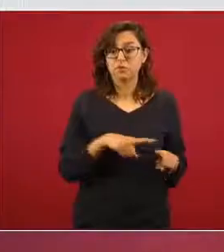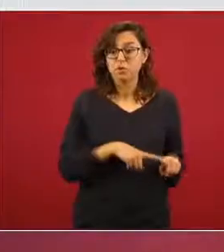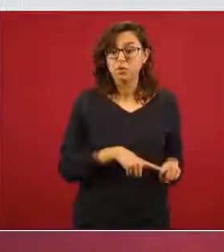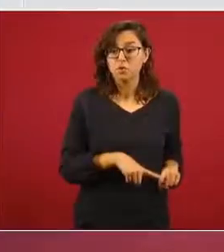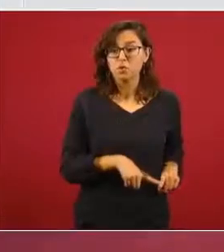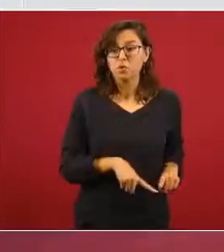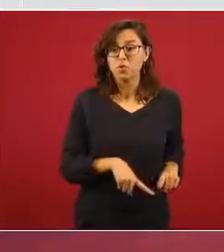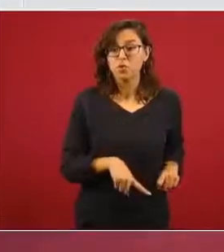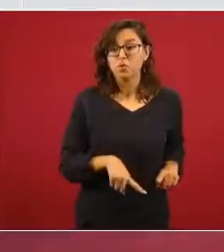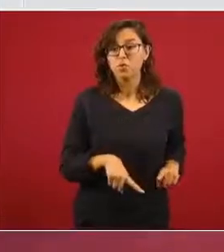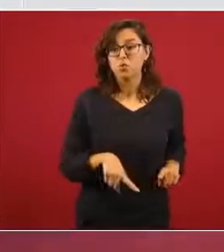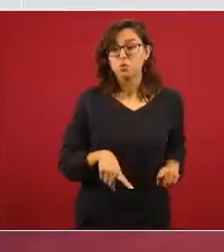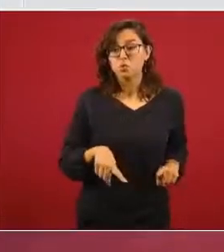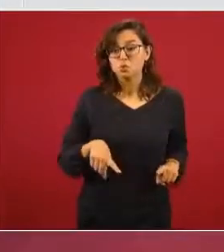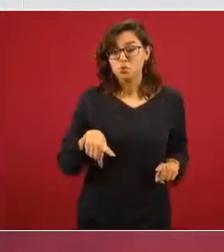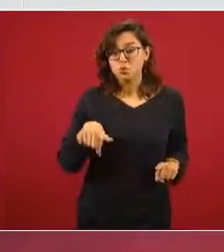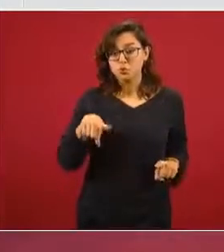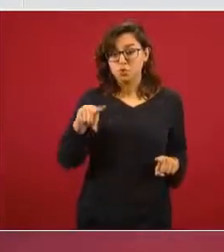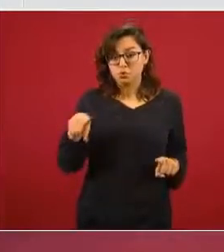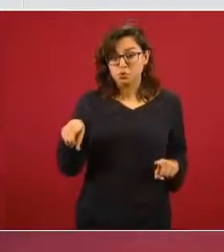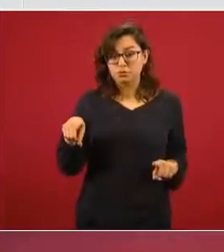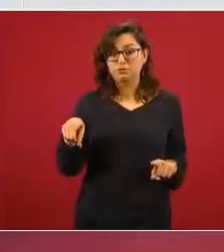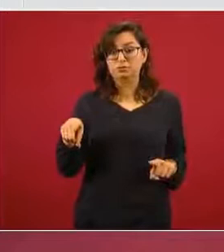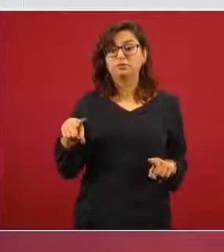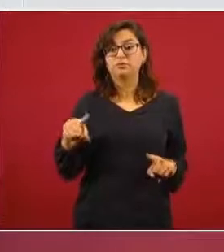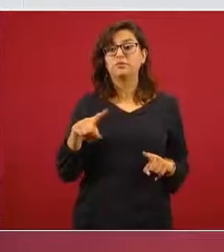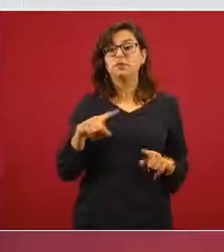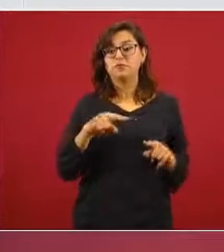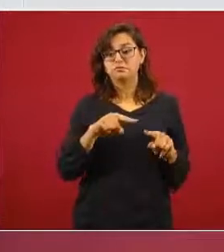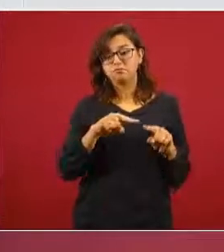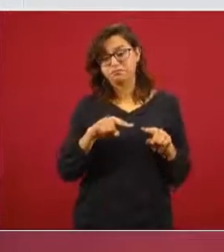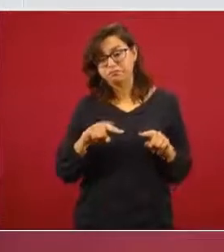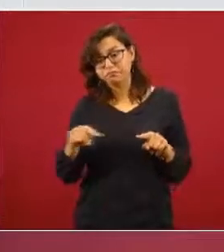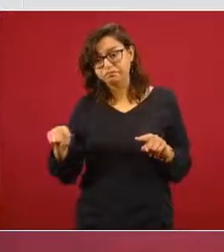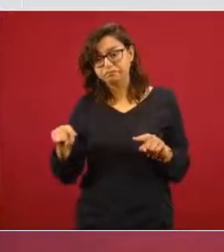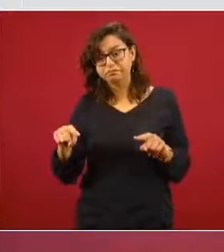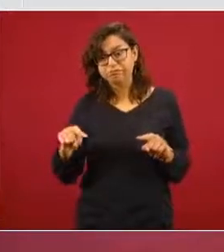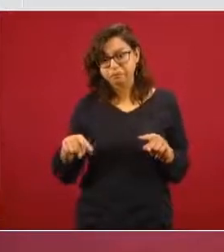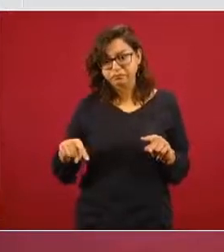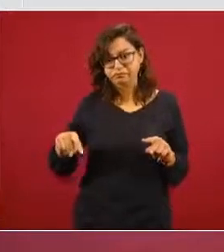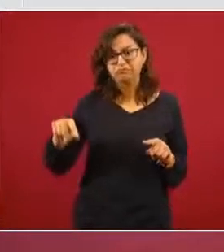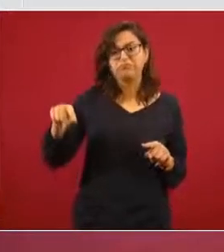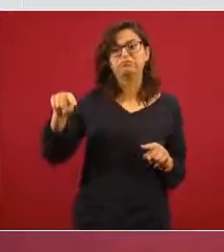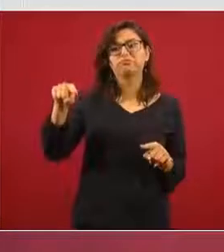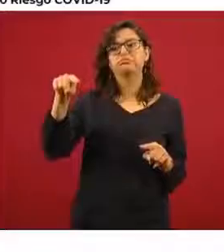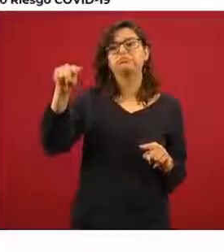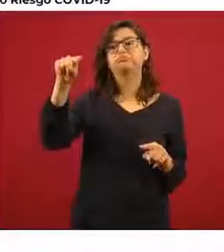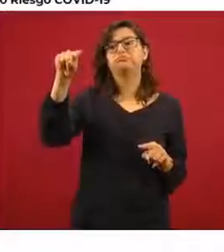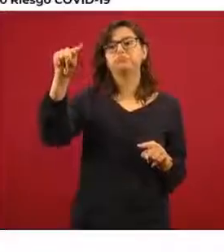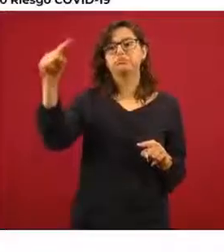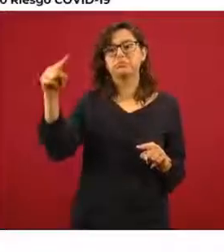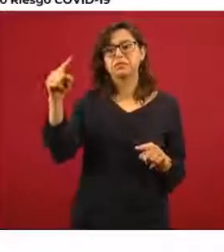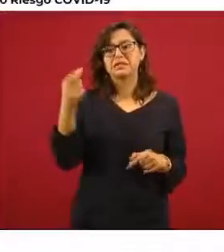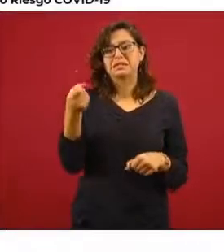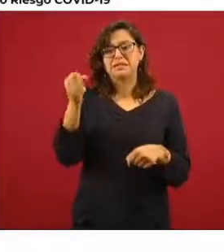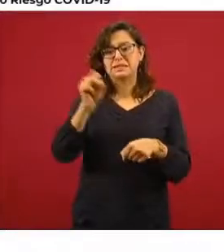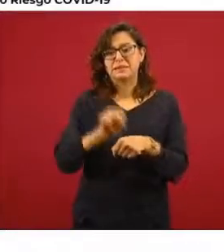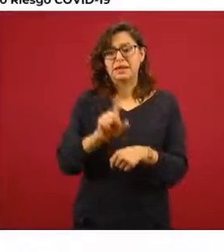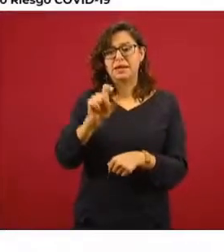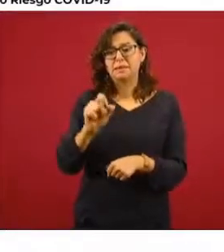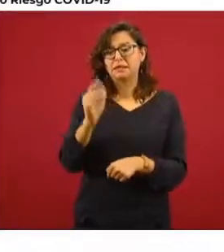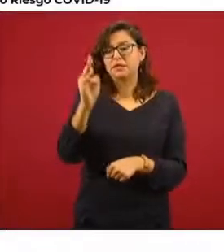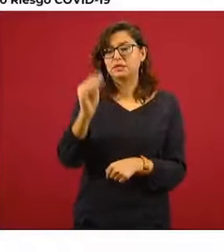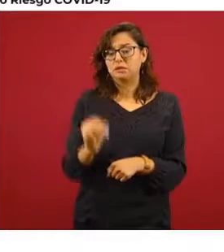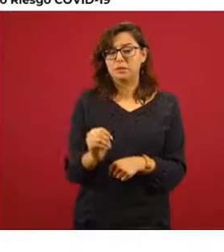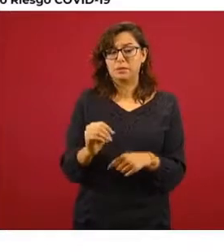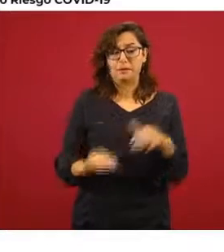subió, aprovechó parte de la Jornada Nacional de Sana Distancia para reducir, pero luego volvió a subir, llegó a un máximo en la semana